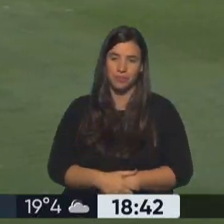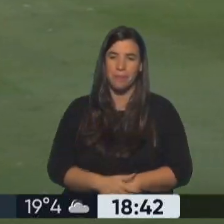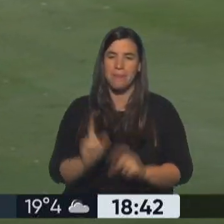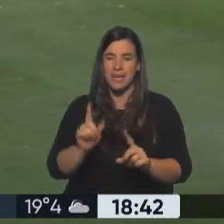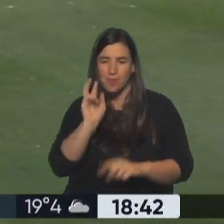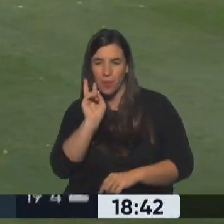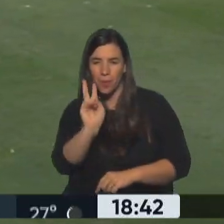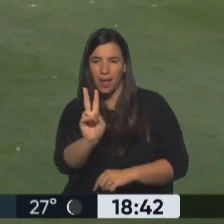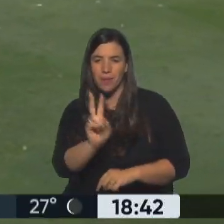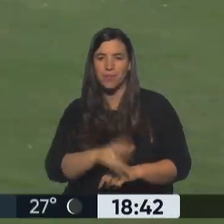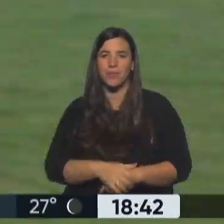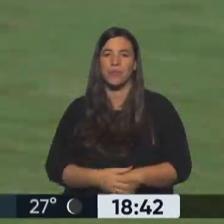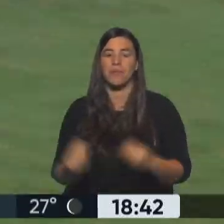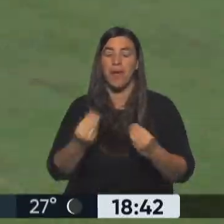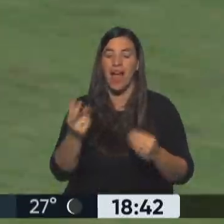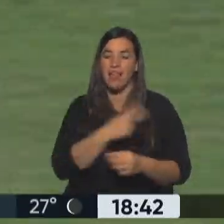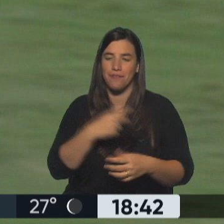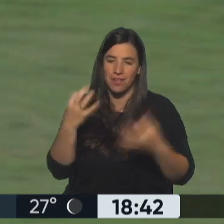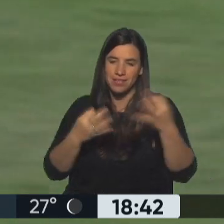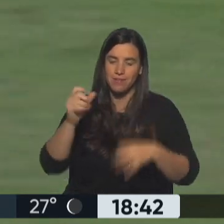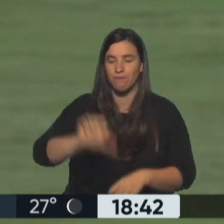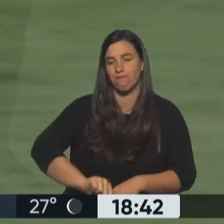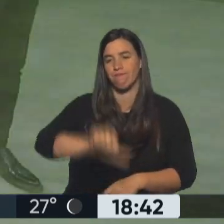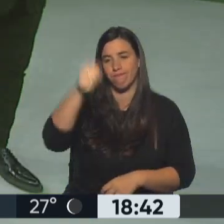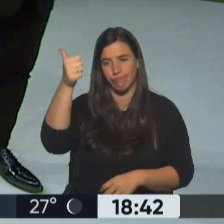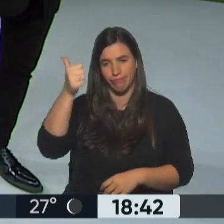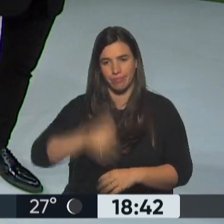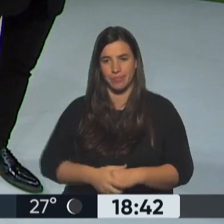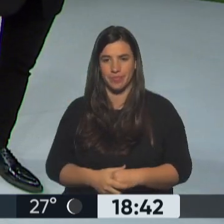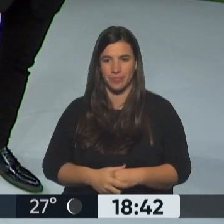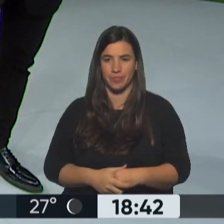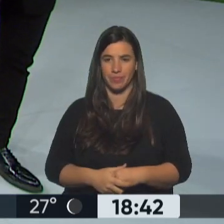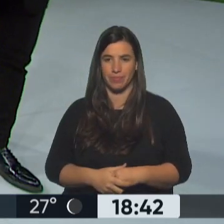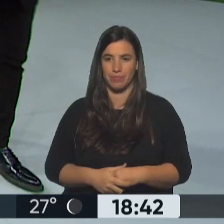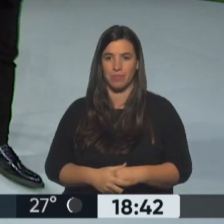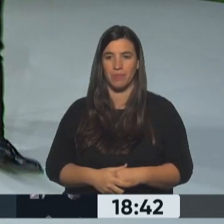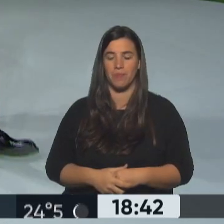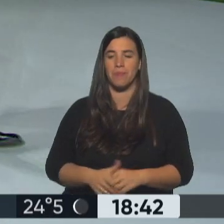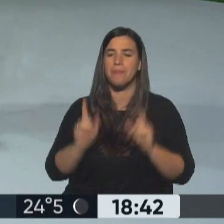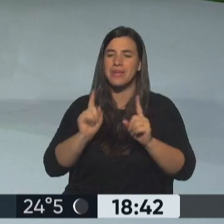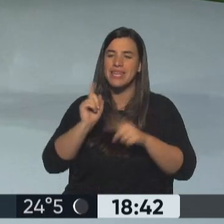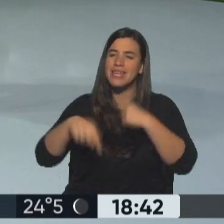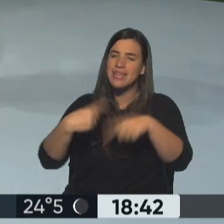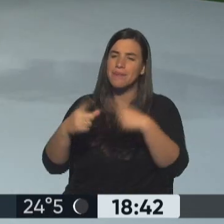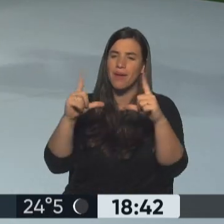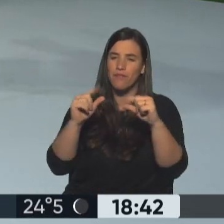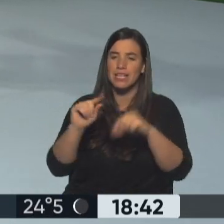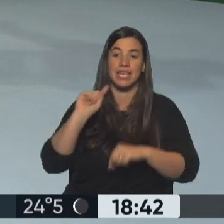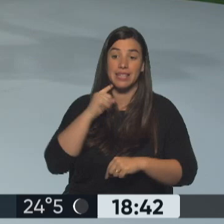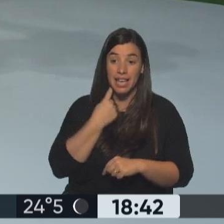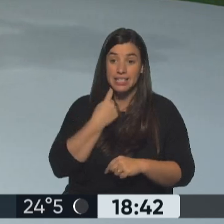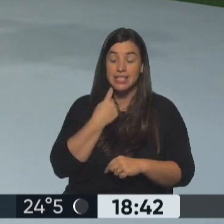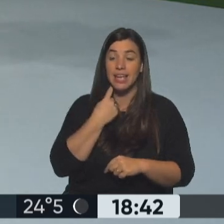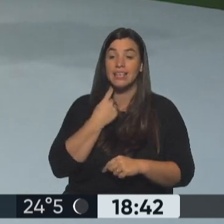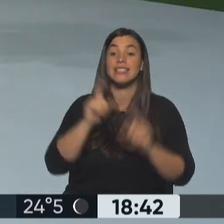para la victoria de Defensa ante Barracas en la continuidad de la fecha 13, que tiene además